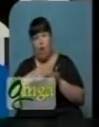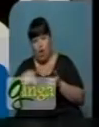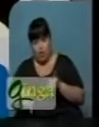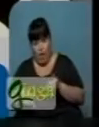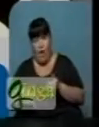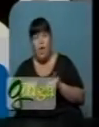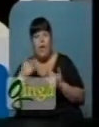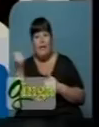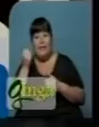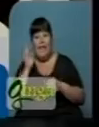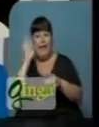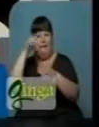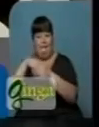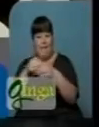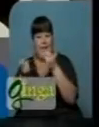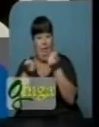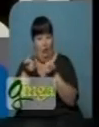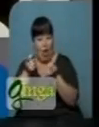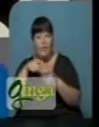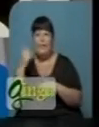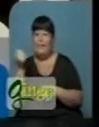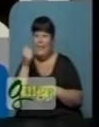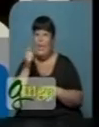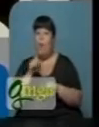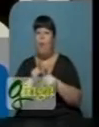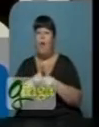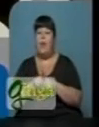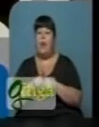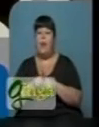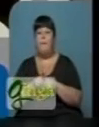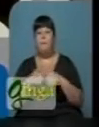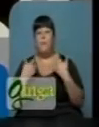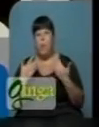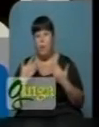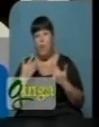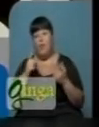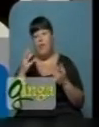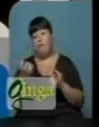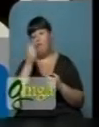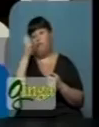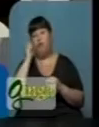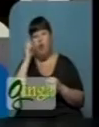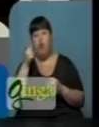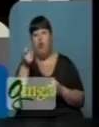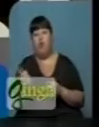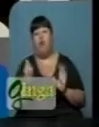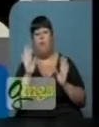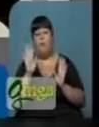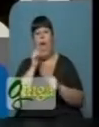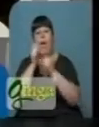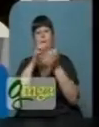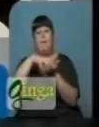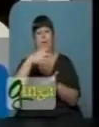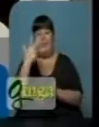aires- busquen ingresar en el negocio y están tratando de poder obtener poder comprar las plantas